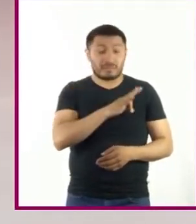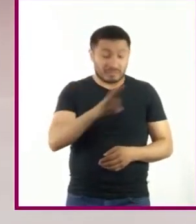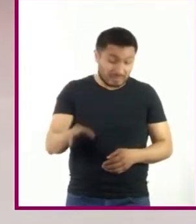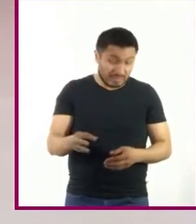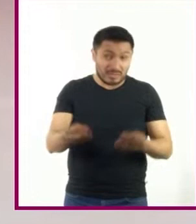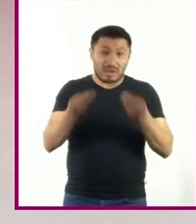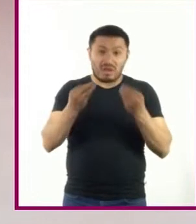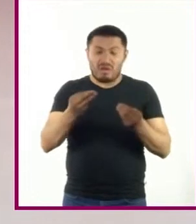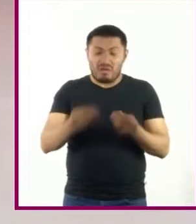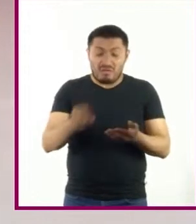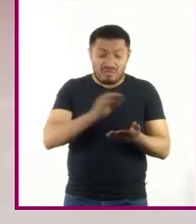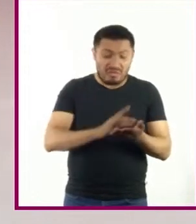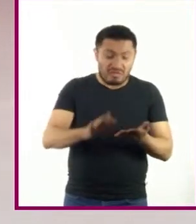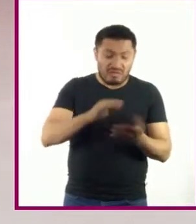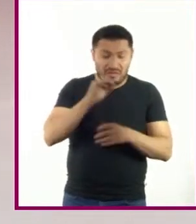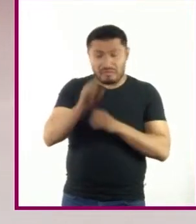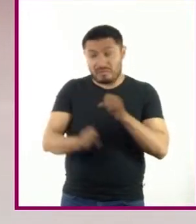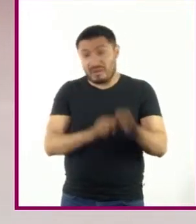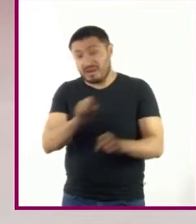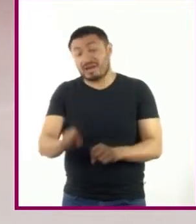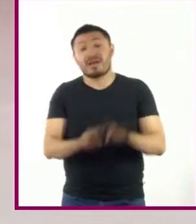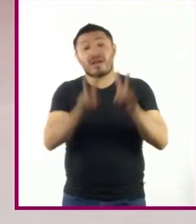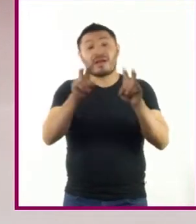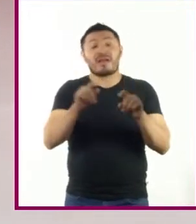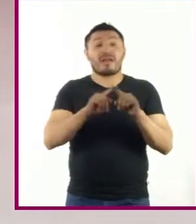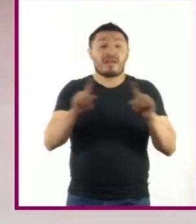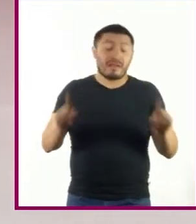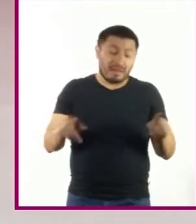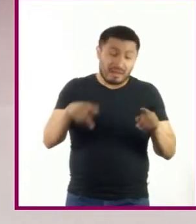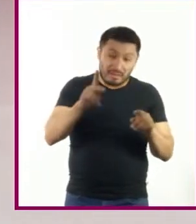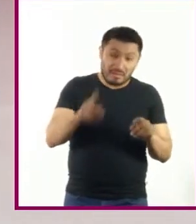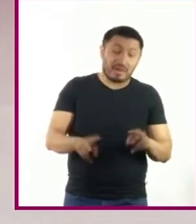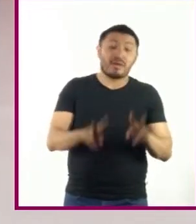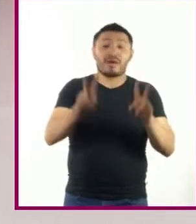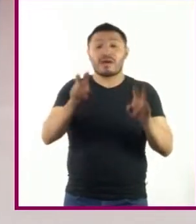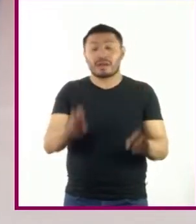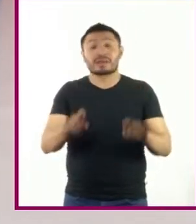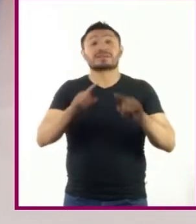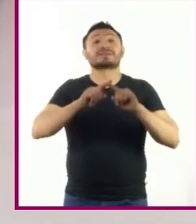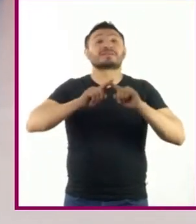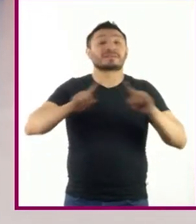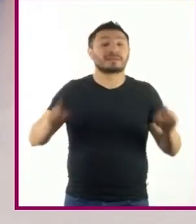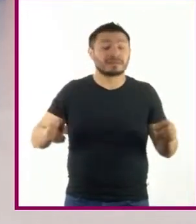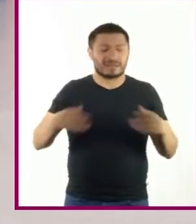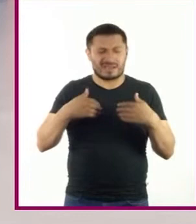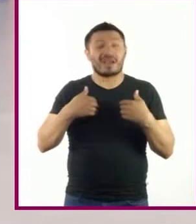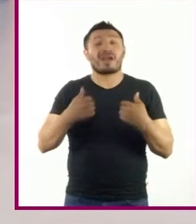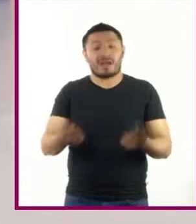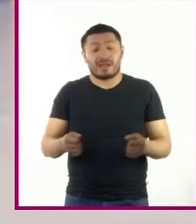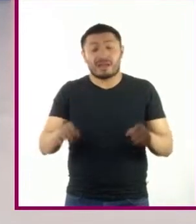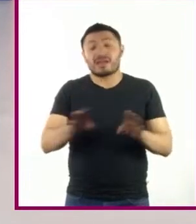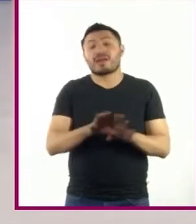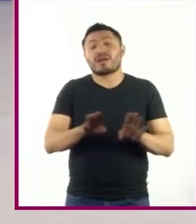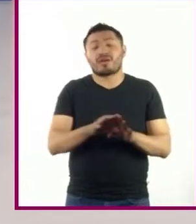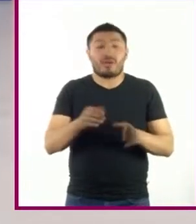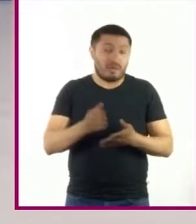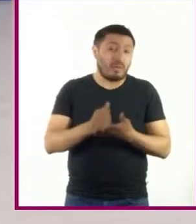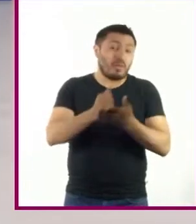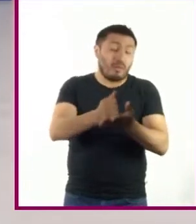sobre bicicletas o sobre otros temas, pero otros textos expositivos para entender cómo podría ser el